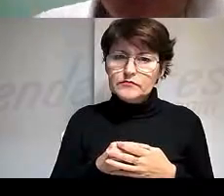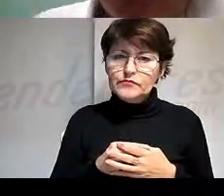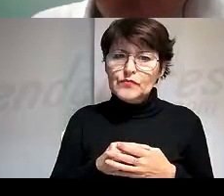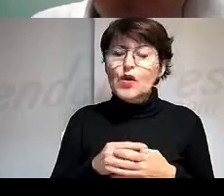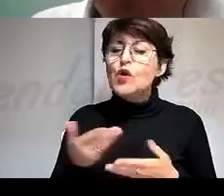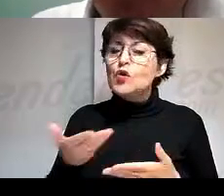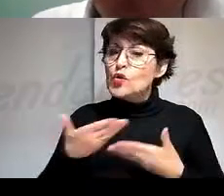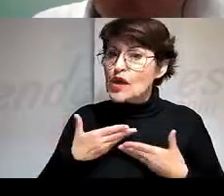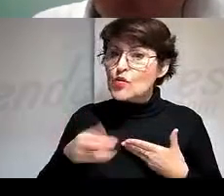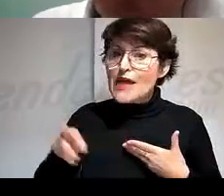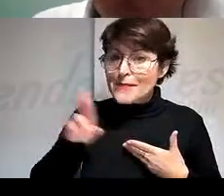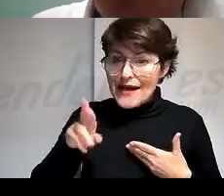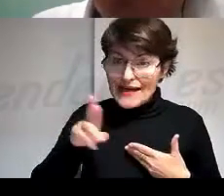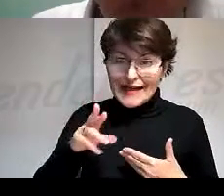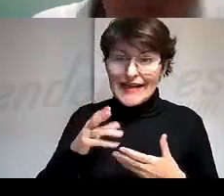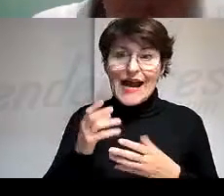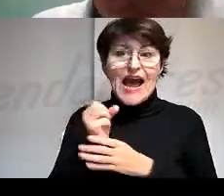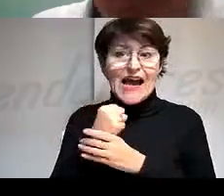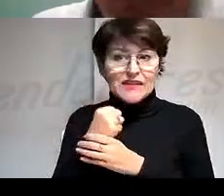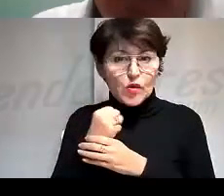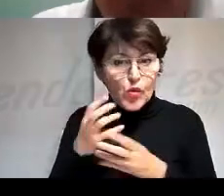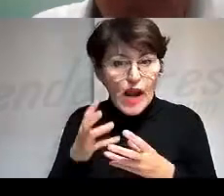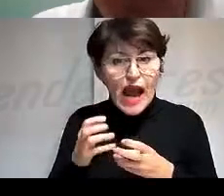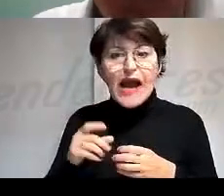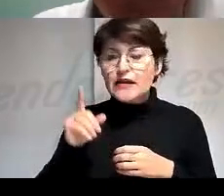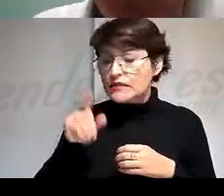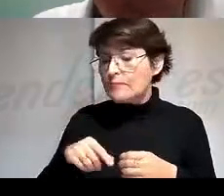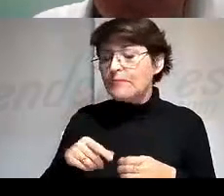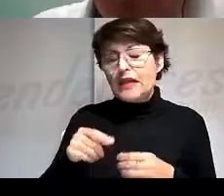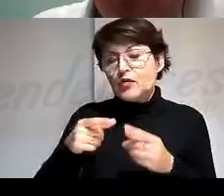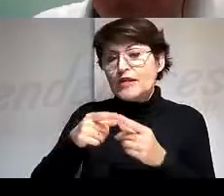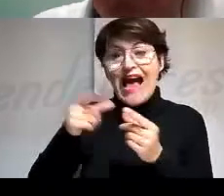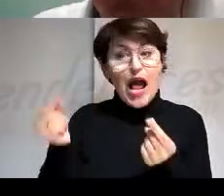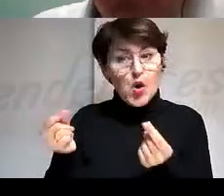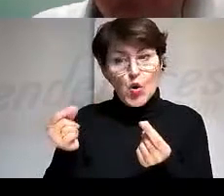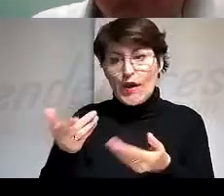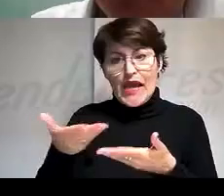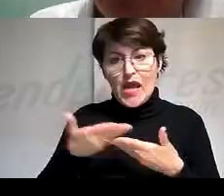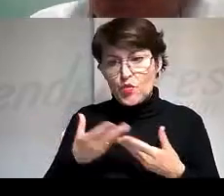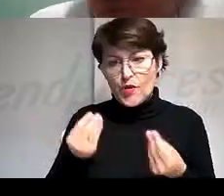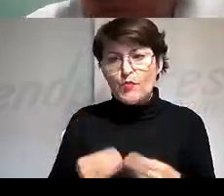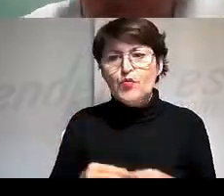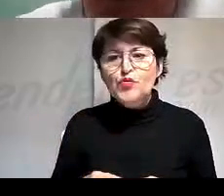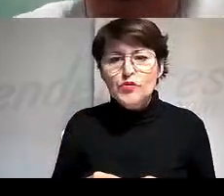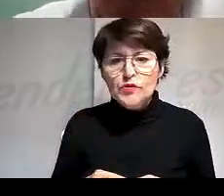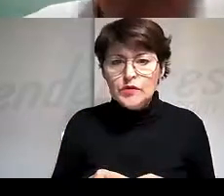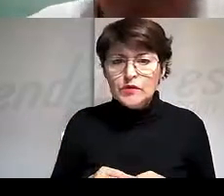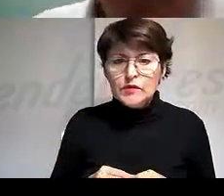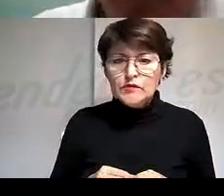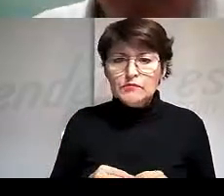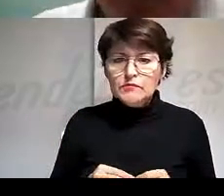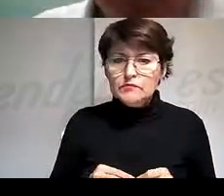regeneración articular, pero cualquier bebida a base de aloe vera. La aloe vera, bueno, que os voy a